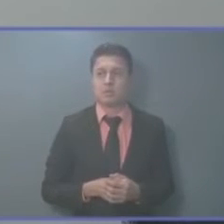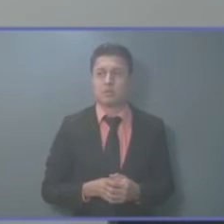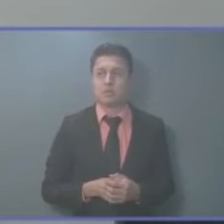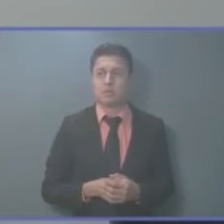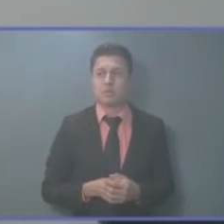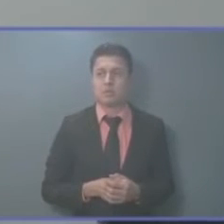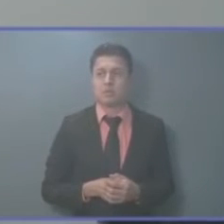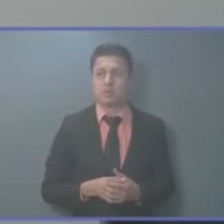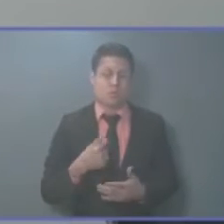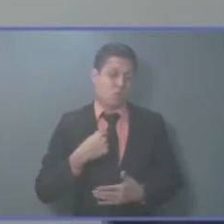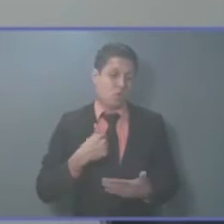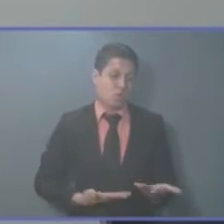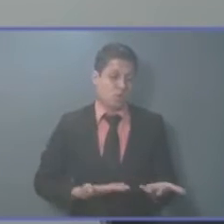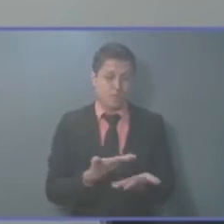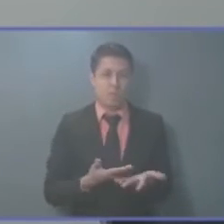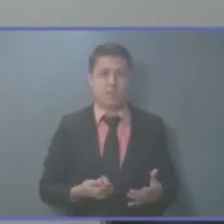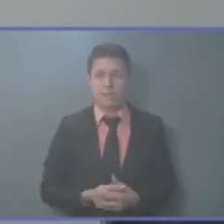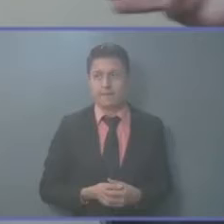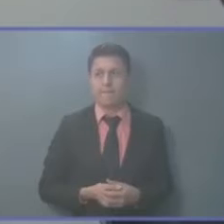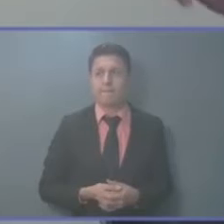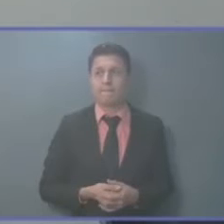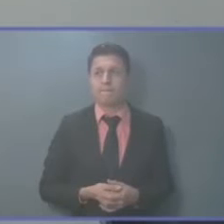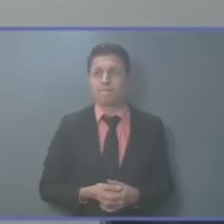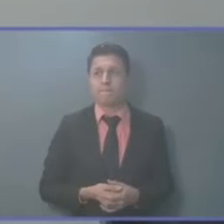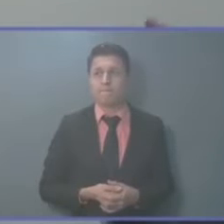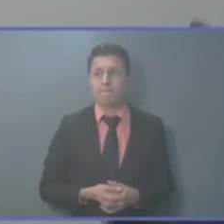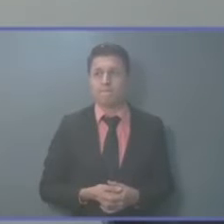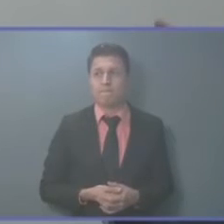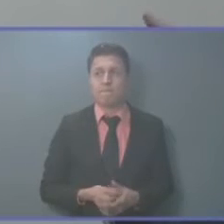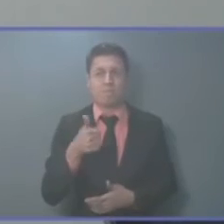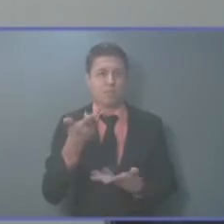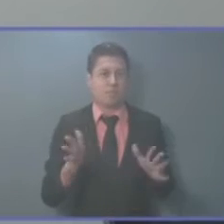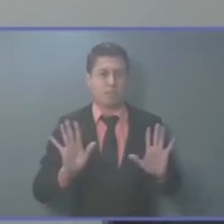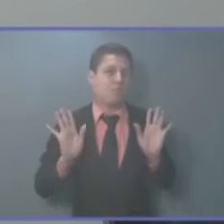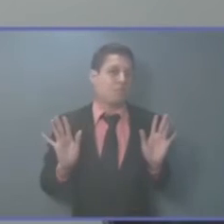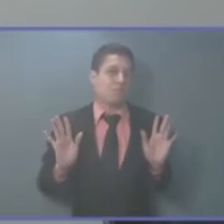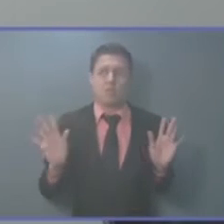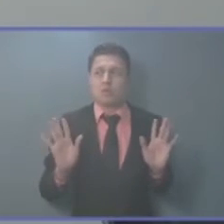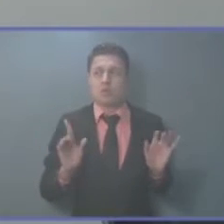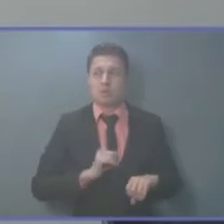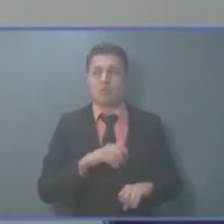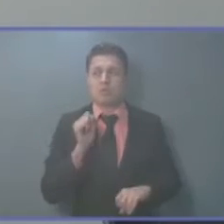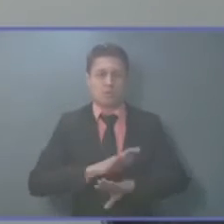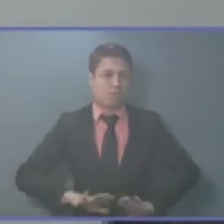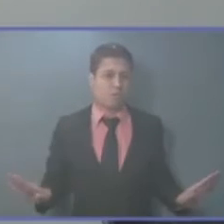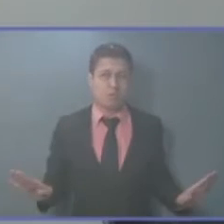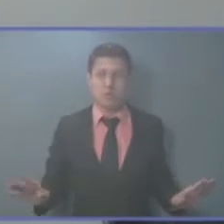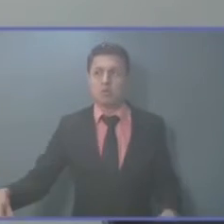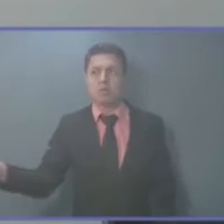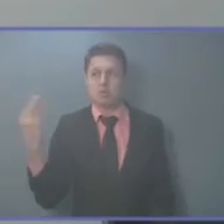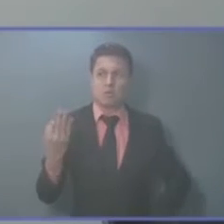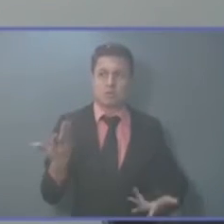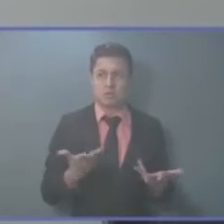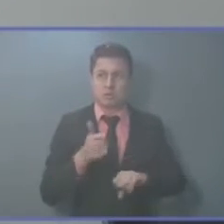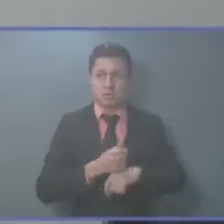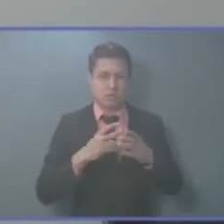¿Verdad? Entonces, eso es lo que estamos. Sí, entonces, aquí si no, pues, suspendemos esto porque sí hay que hacer el